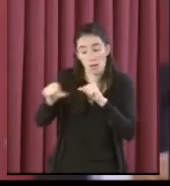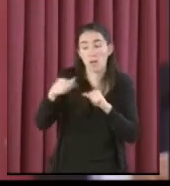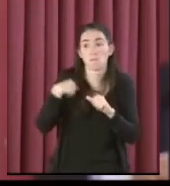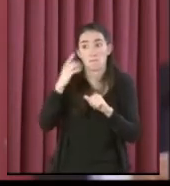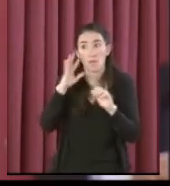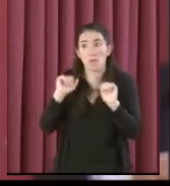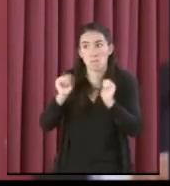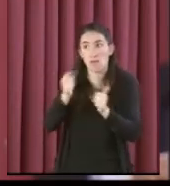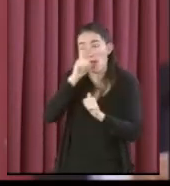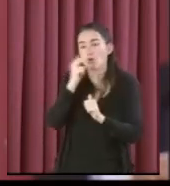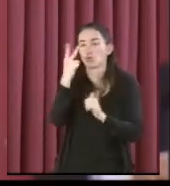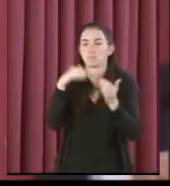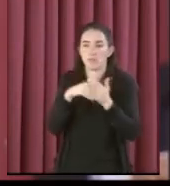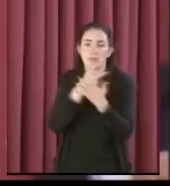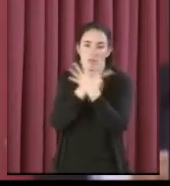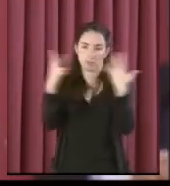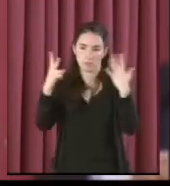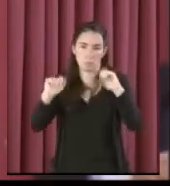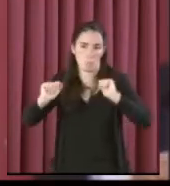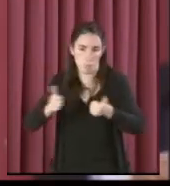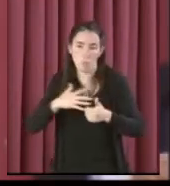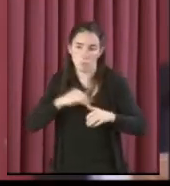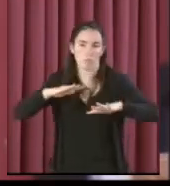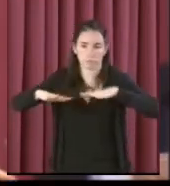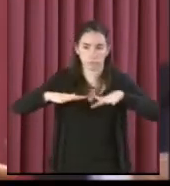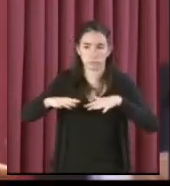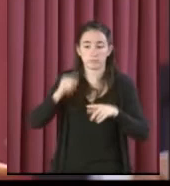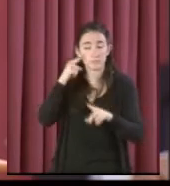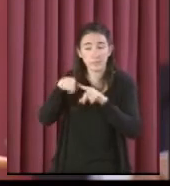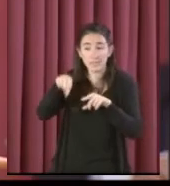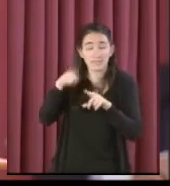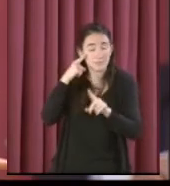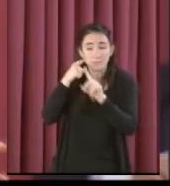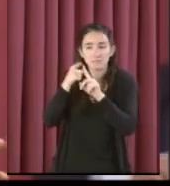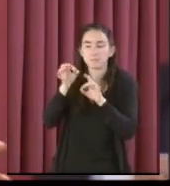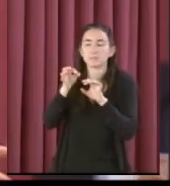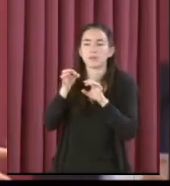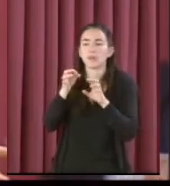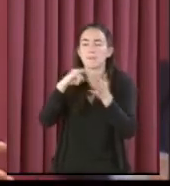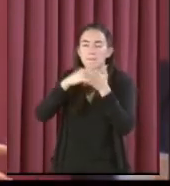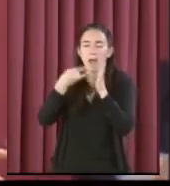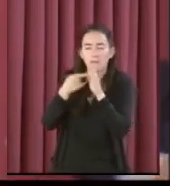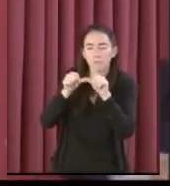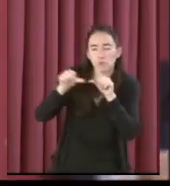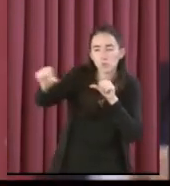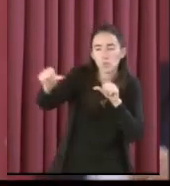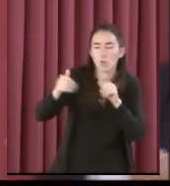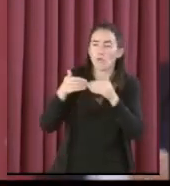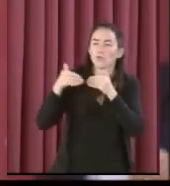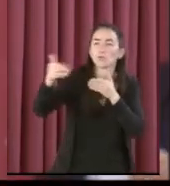año 2017. Será sin duda el elemento fundamental para planificar el futuro de